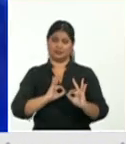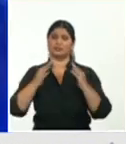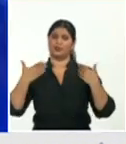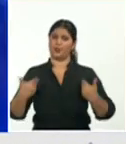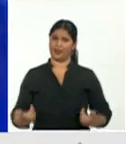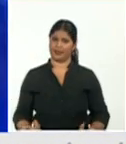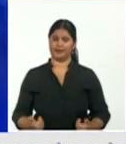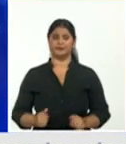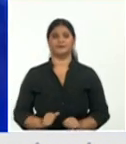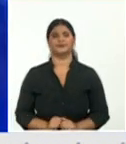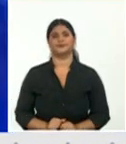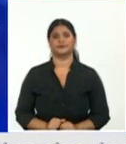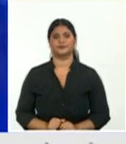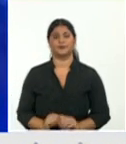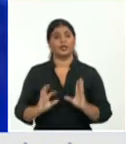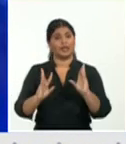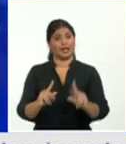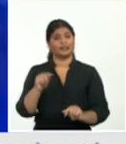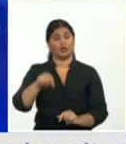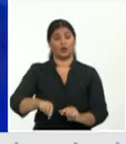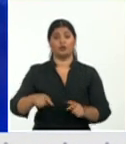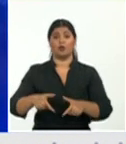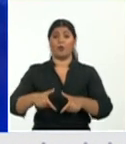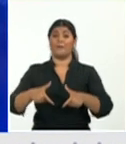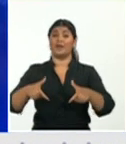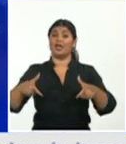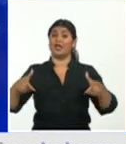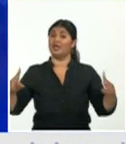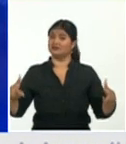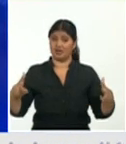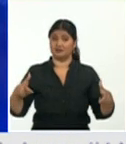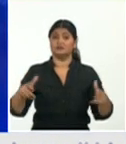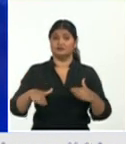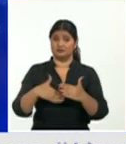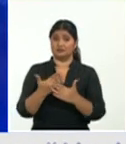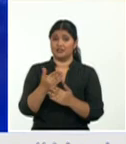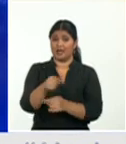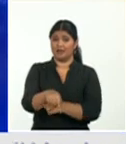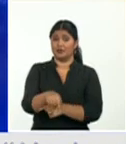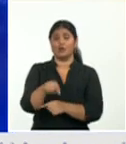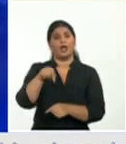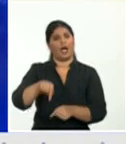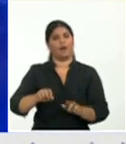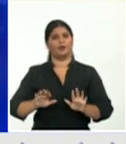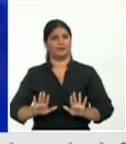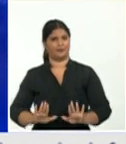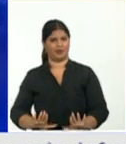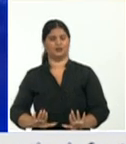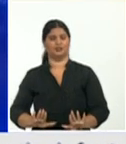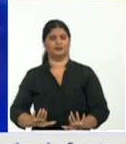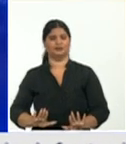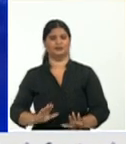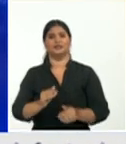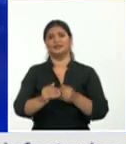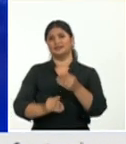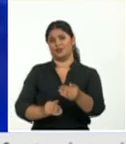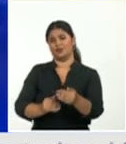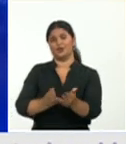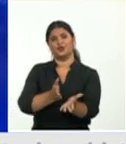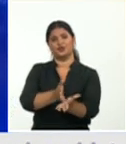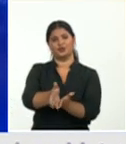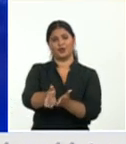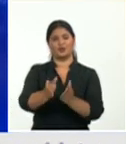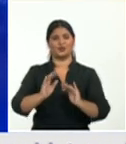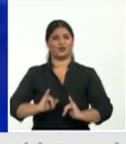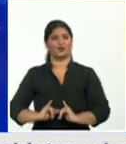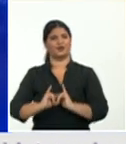cifra elevadísima de casos positivos a la COVID-19 en esta jornada. Le propongo, doctor, una pausa. Acompáñenos en el recorrido informativo